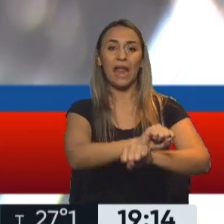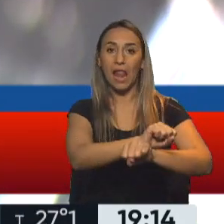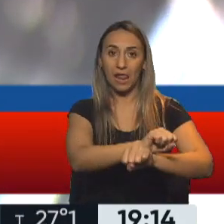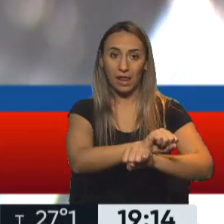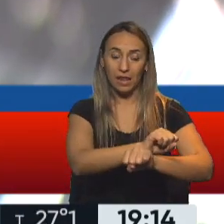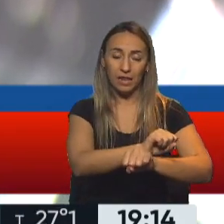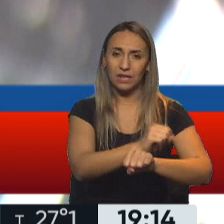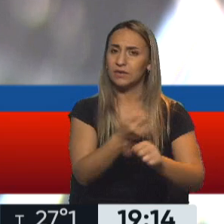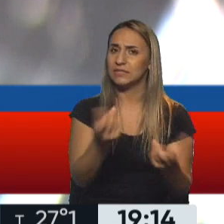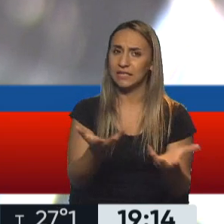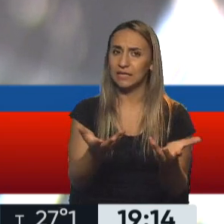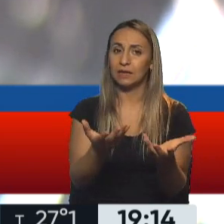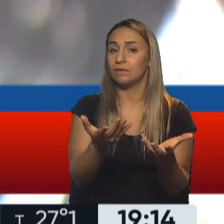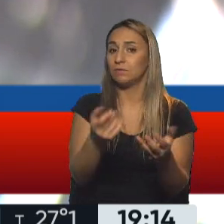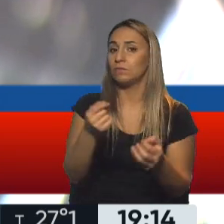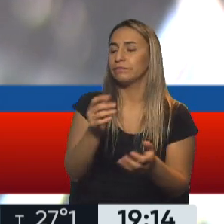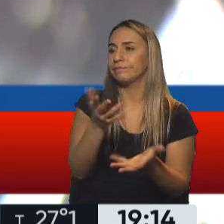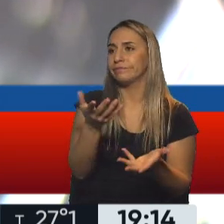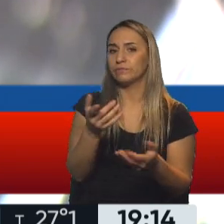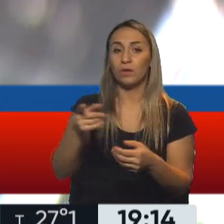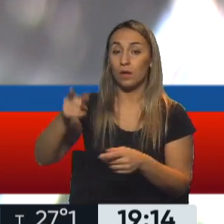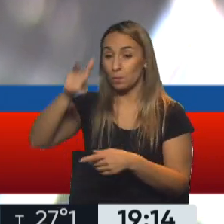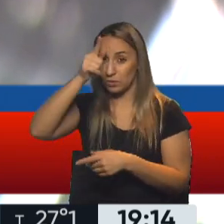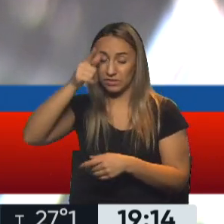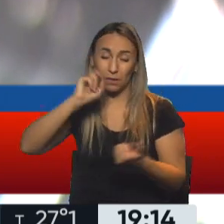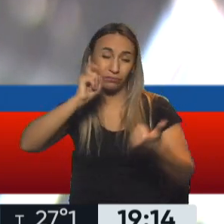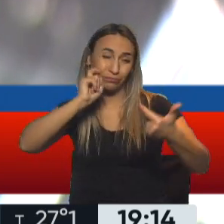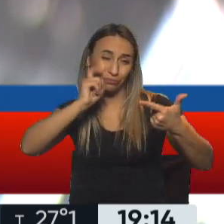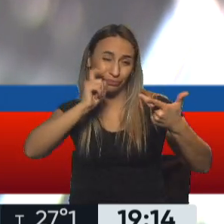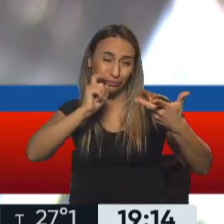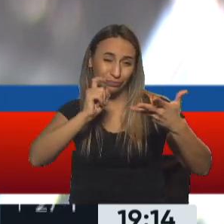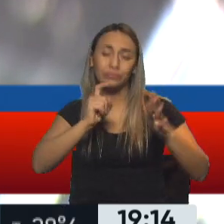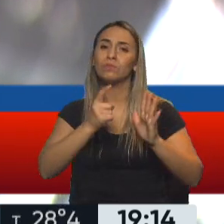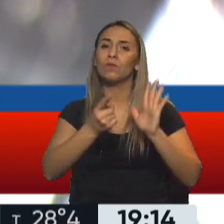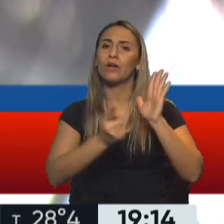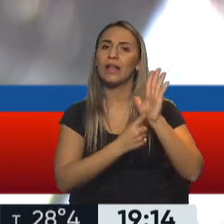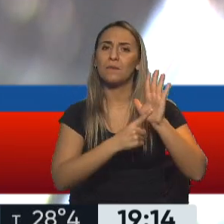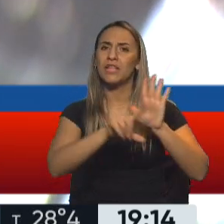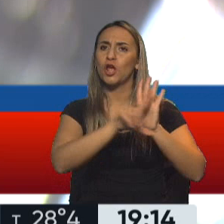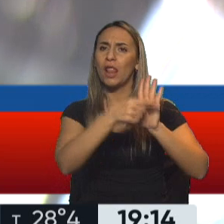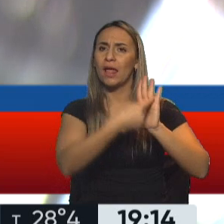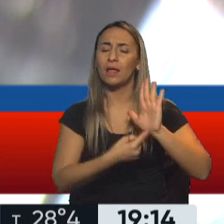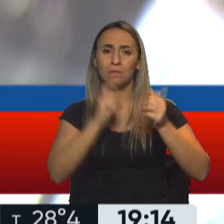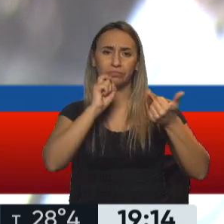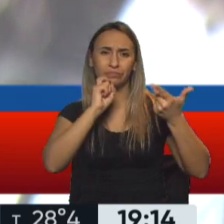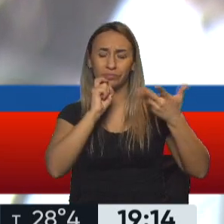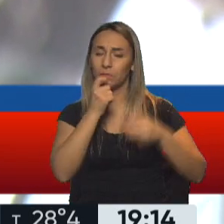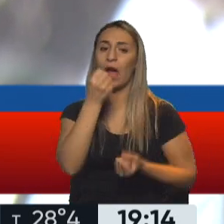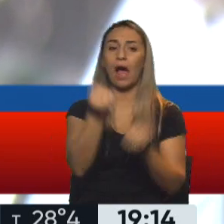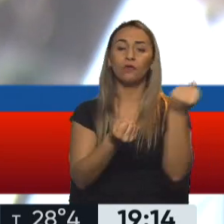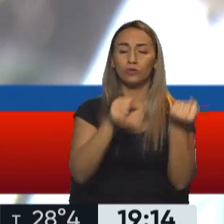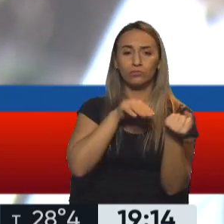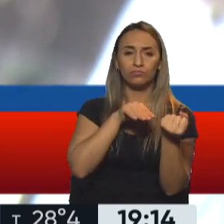esto de haber violado todas las disposiciones por parte de la policía actuante. No puede disparar sobre un vehículo en movimiento,